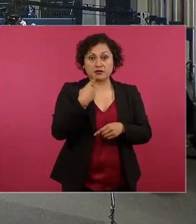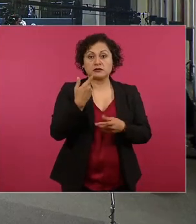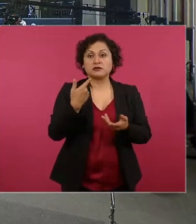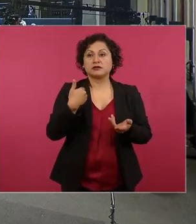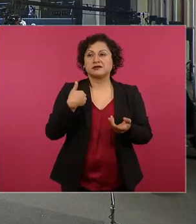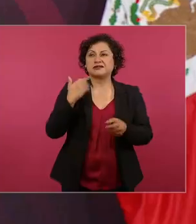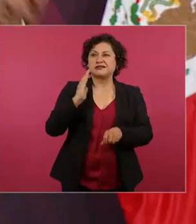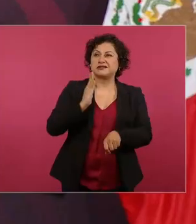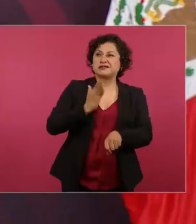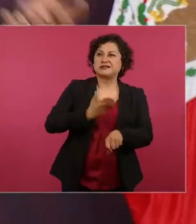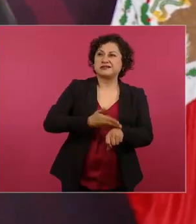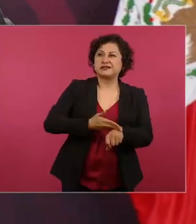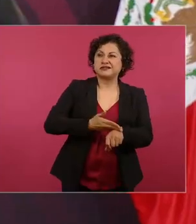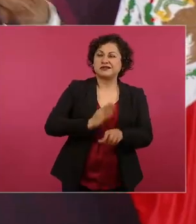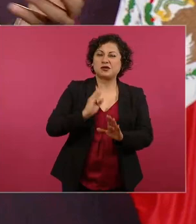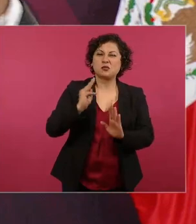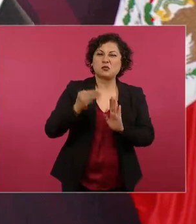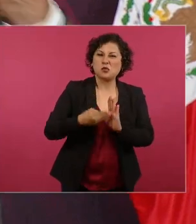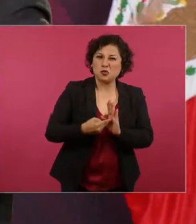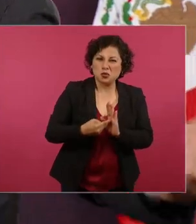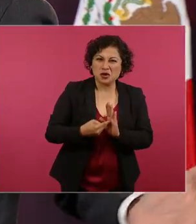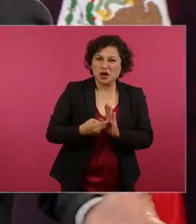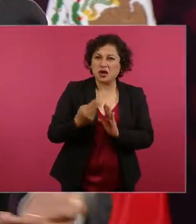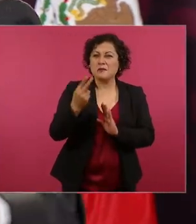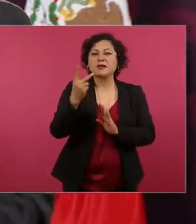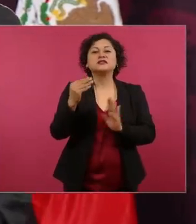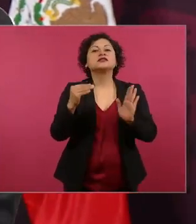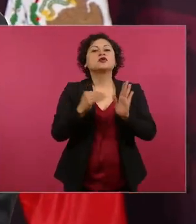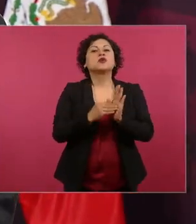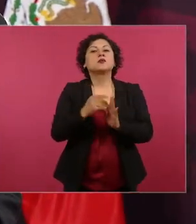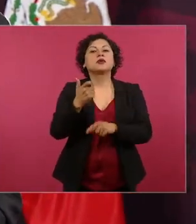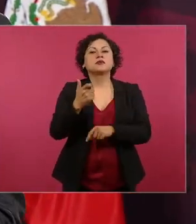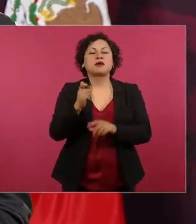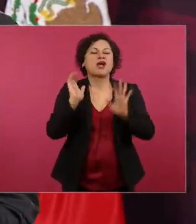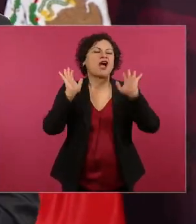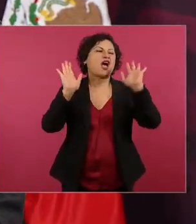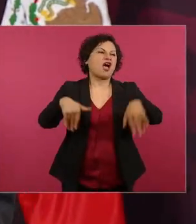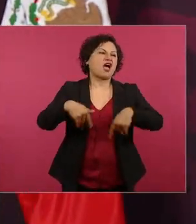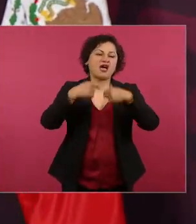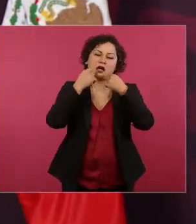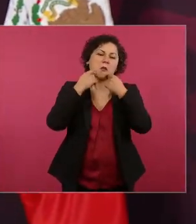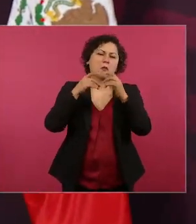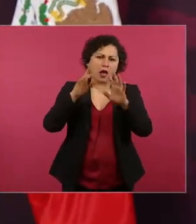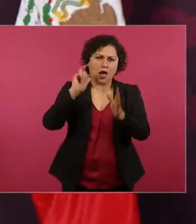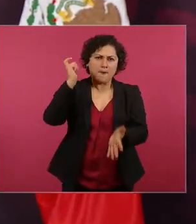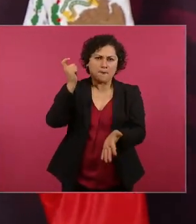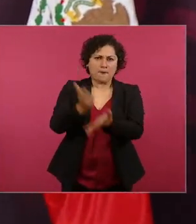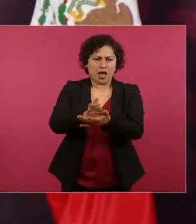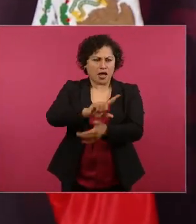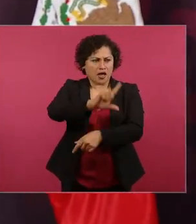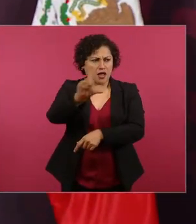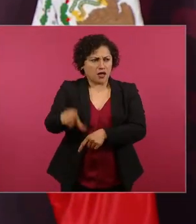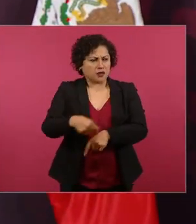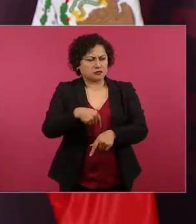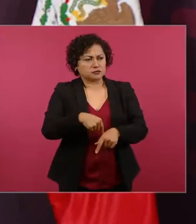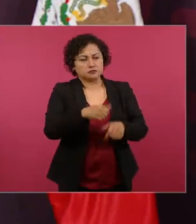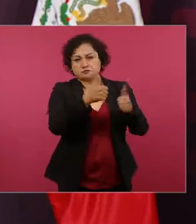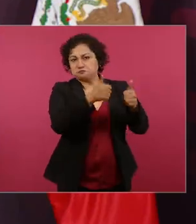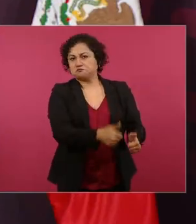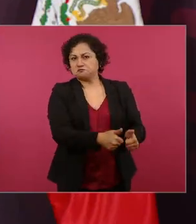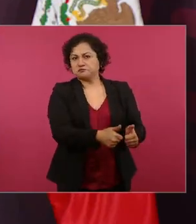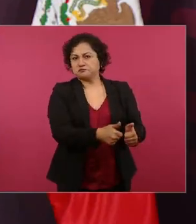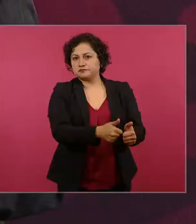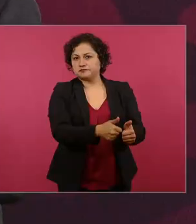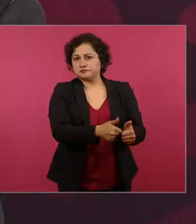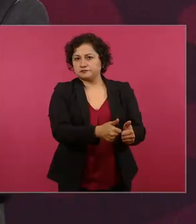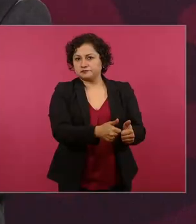los 25,000 pesos porque es mejor pagar los 25,000 y esperar